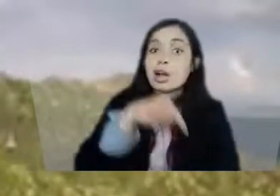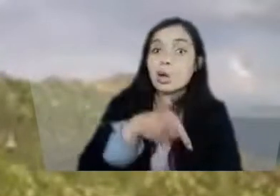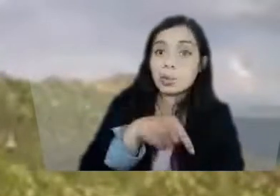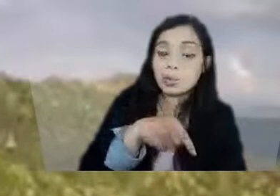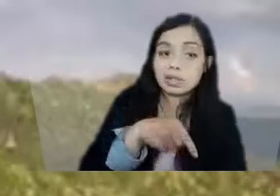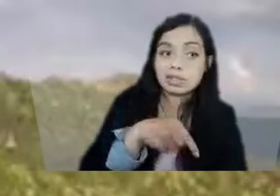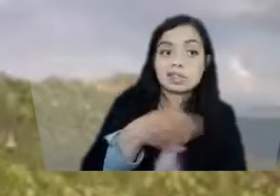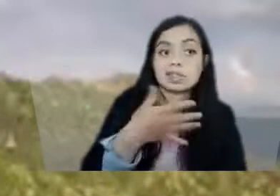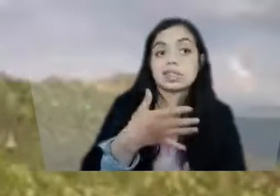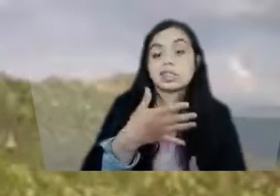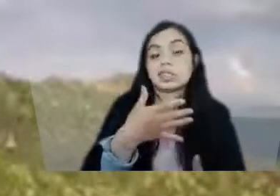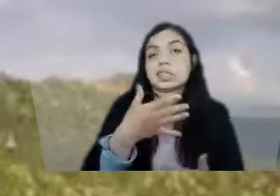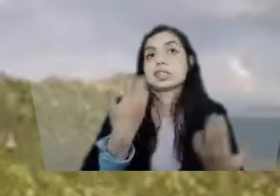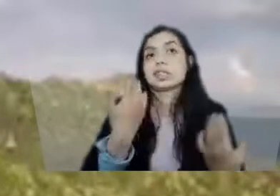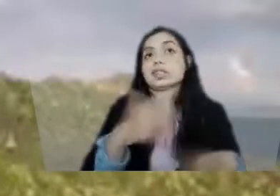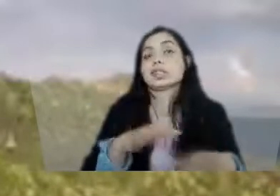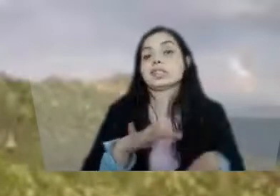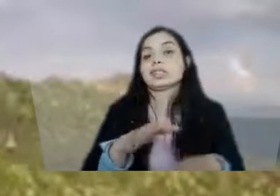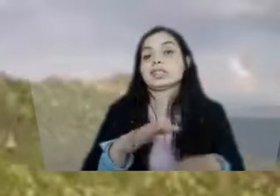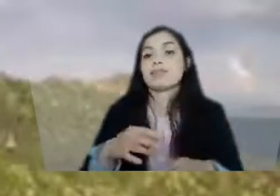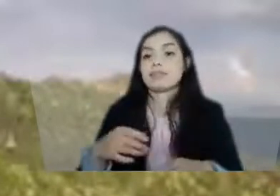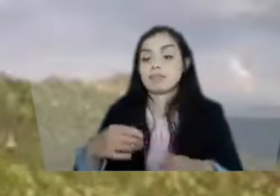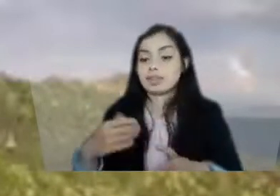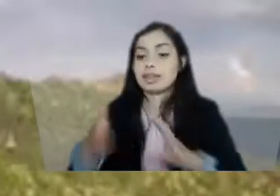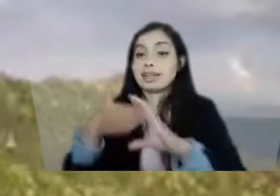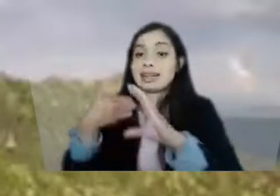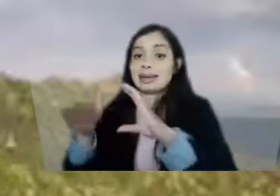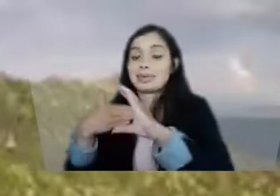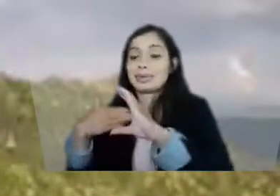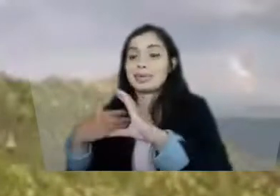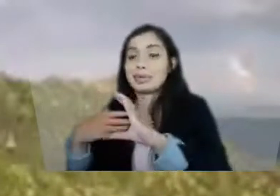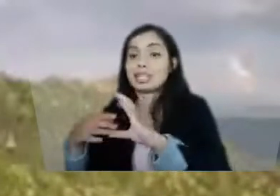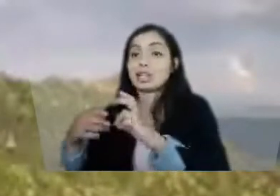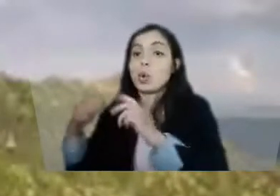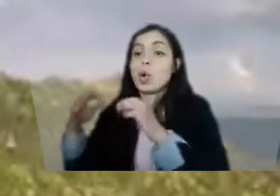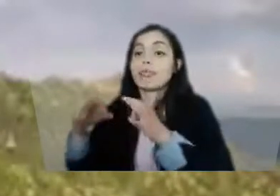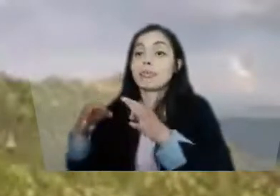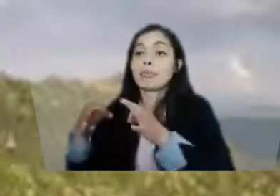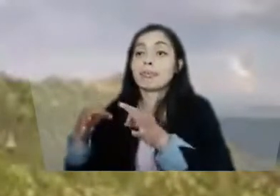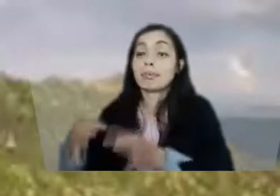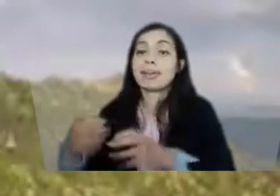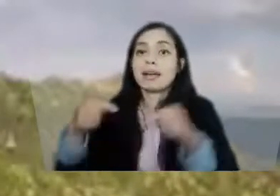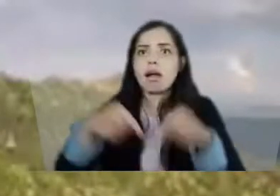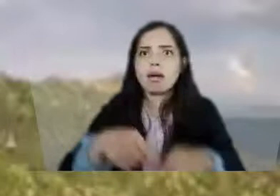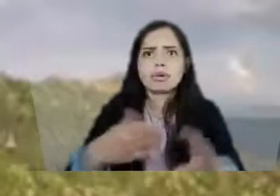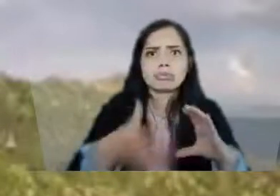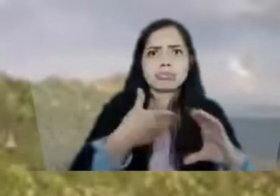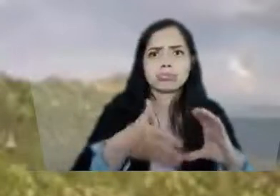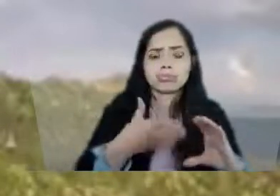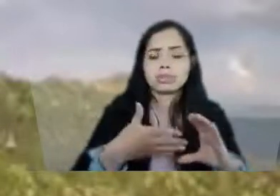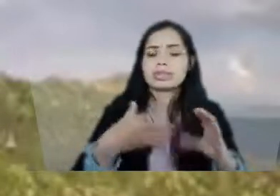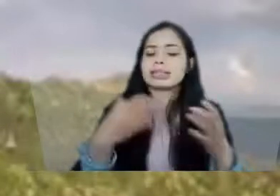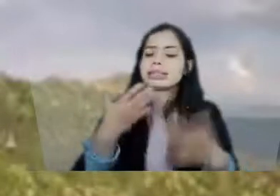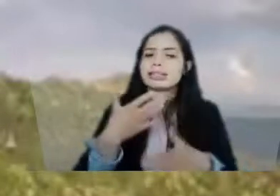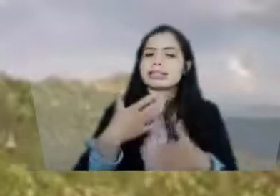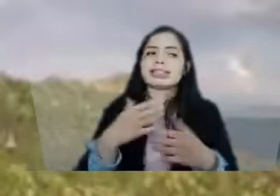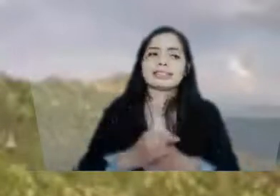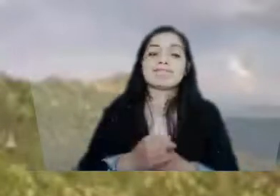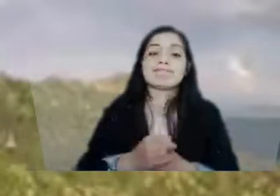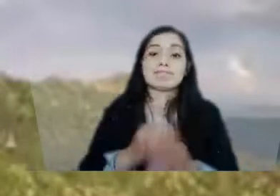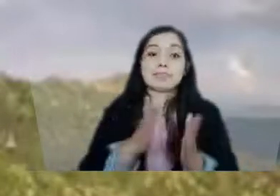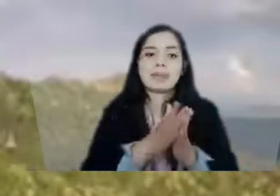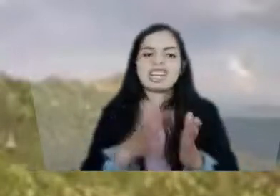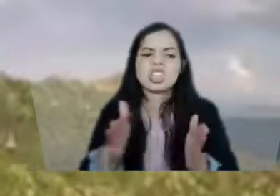que nos pregunta, esto se ha acelerado. Idealmente deberíamos hacer estas reexpediciones cada 10, cada 20 años, pero quiero